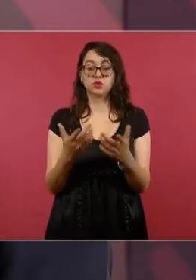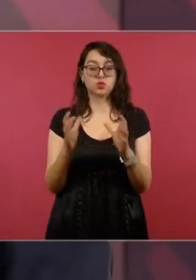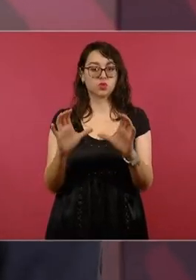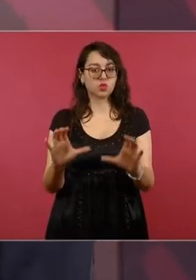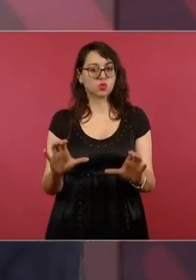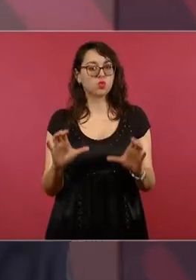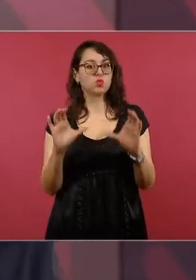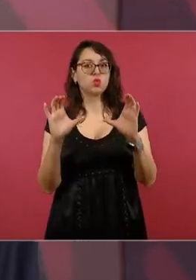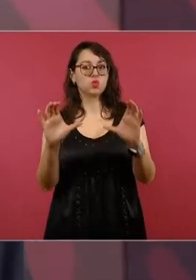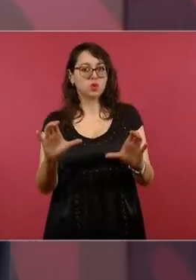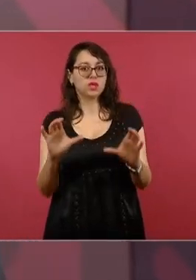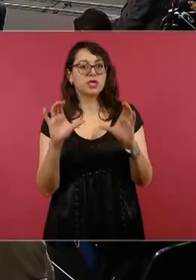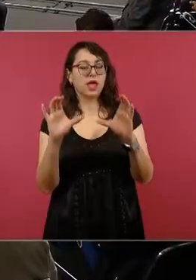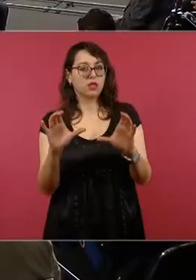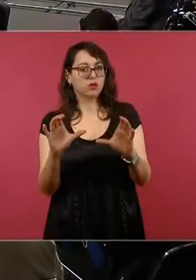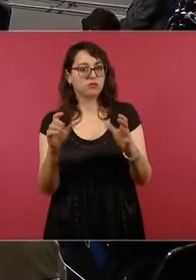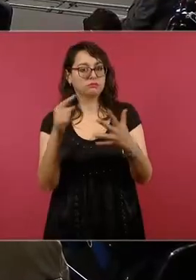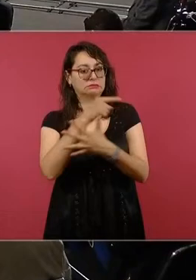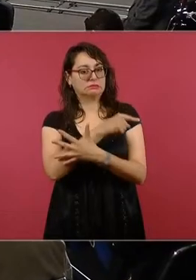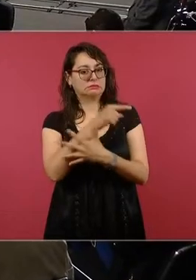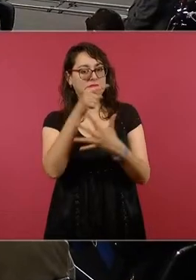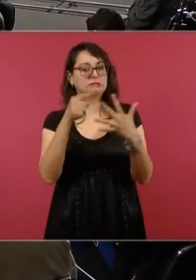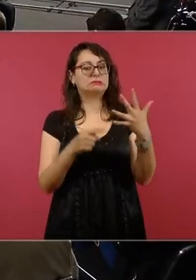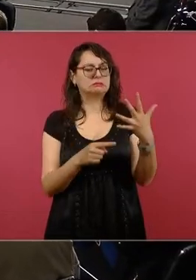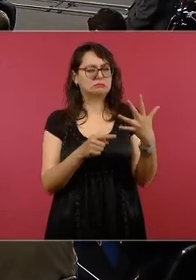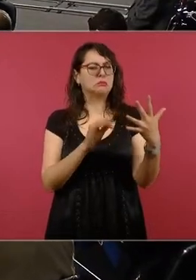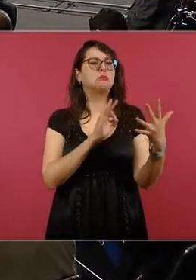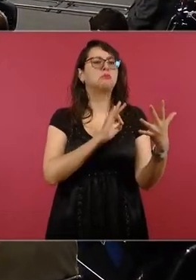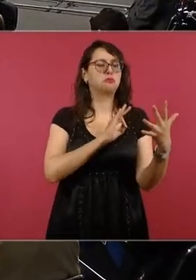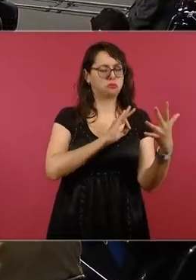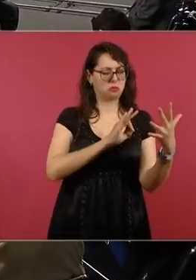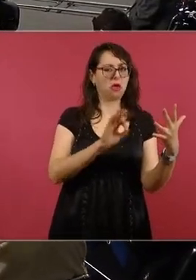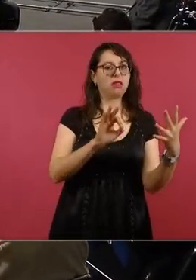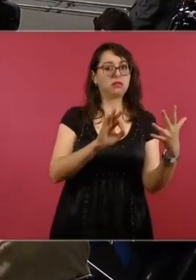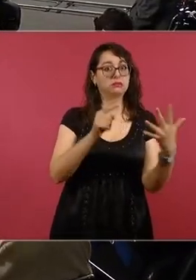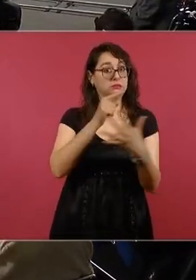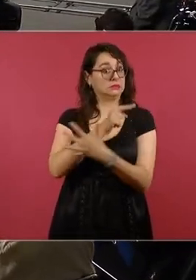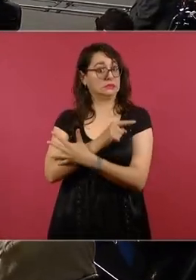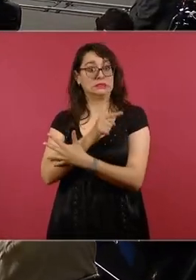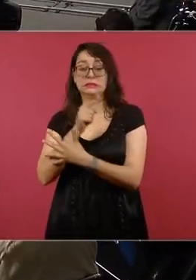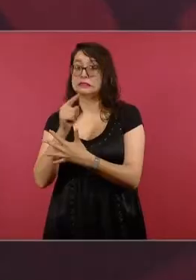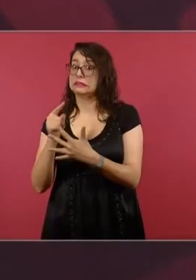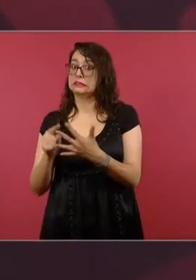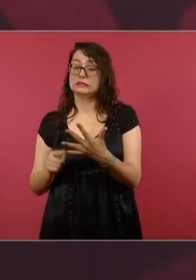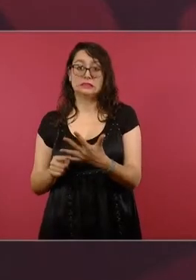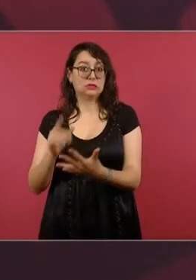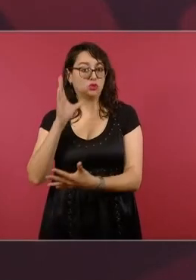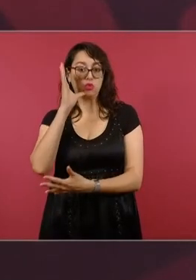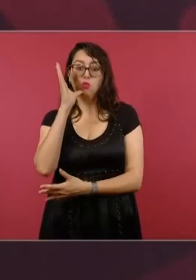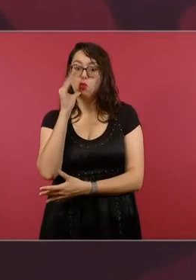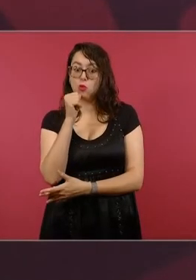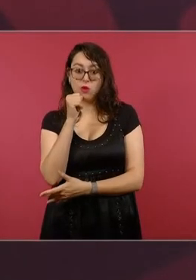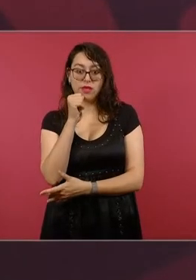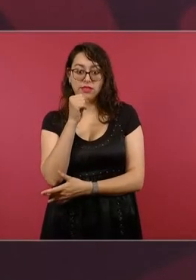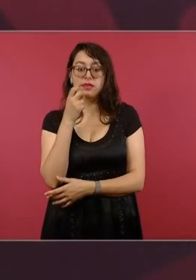advertir qué se puede hacer, qué no se puede hacer. Y que